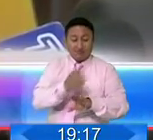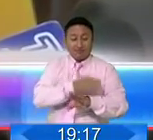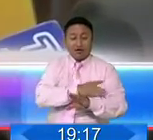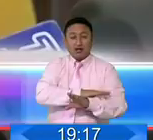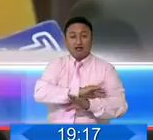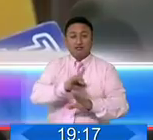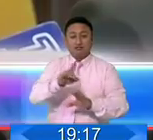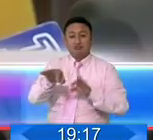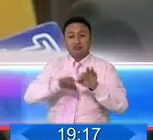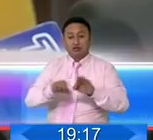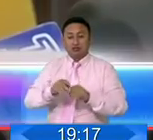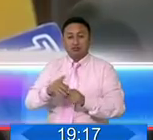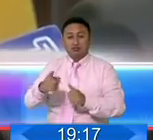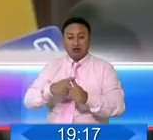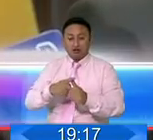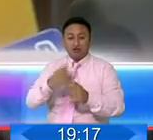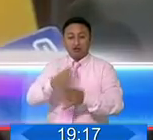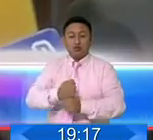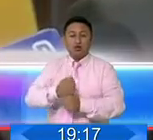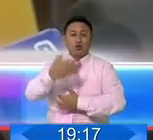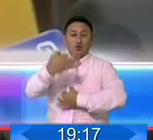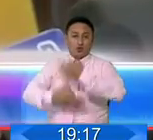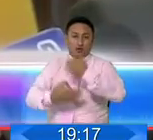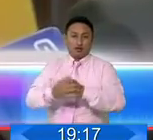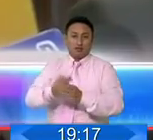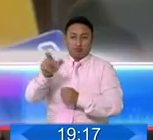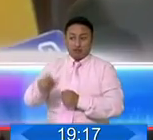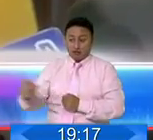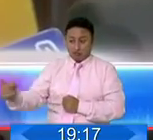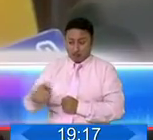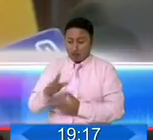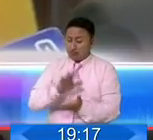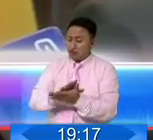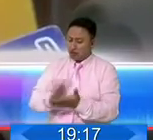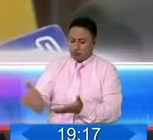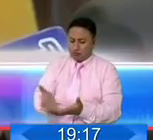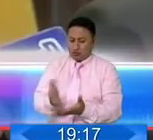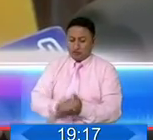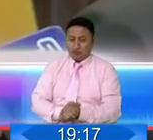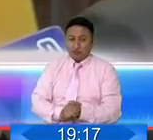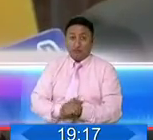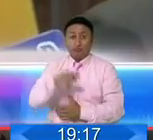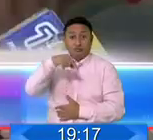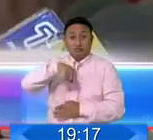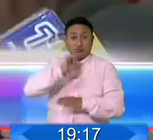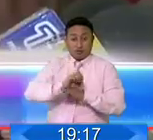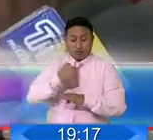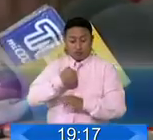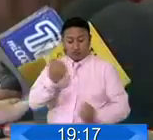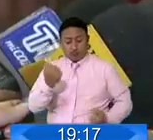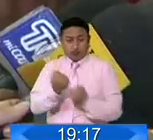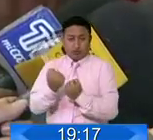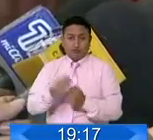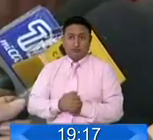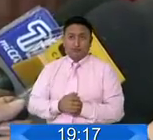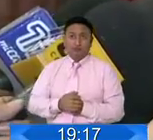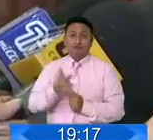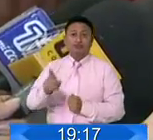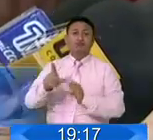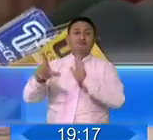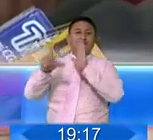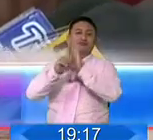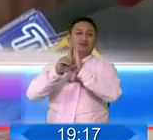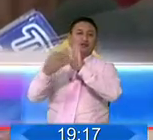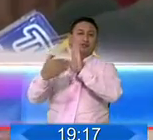que darles seguridad jurídica a los inversionistas y en nuestro caso nosotros vamos a apoyar. Todo lo que tiene la ley,